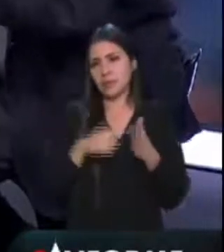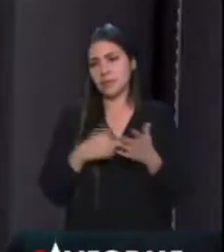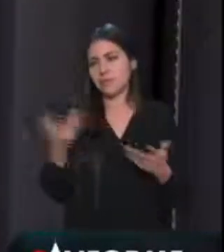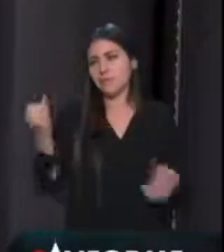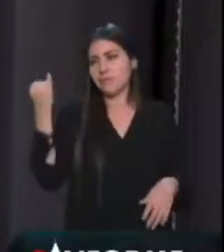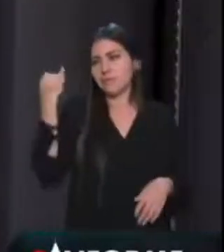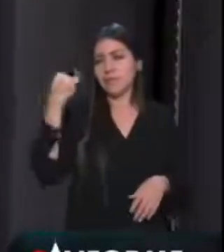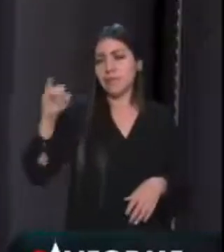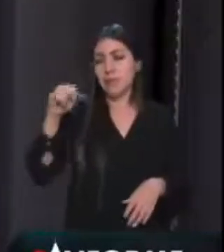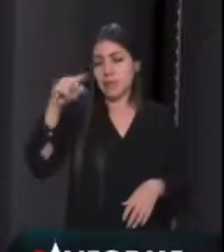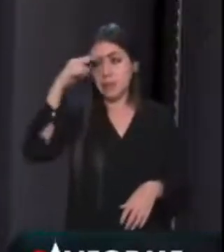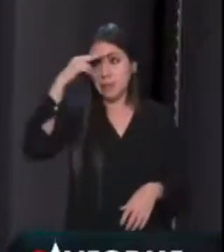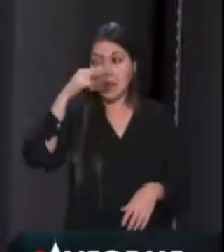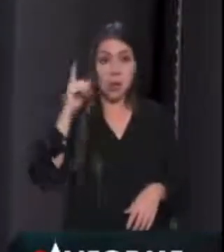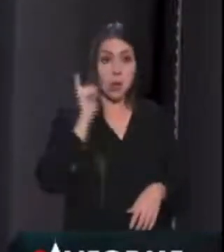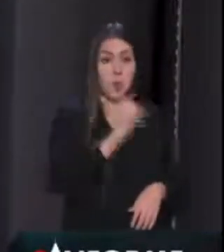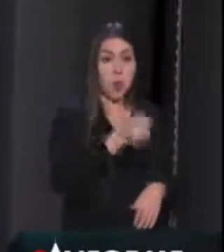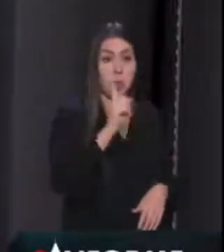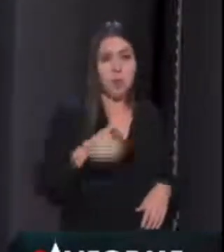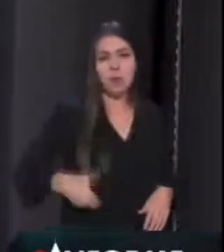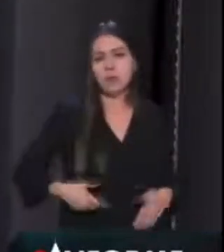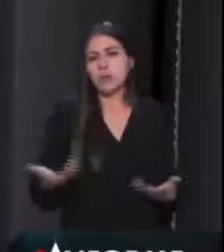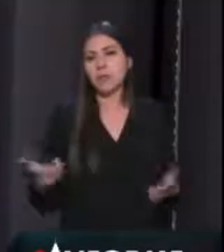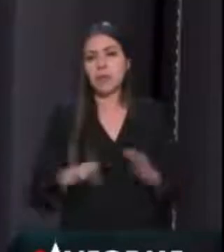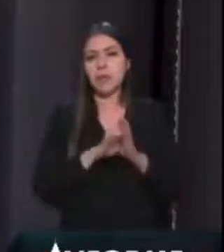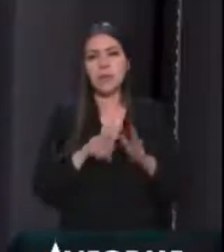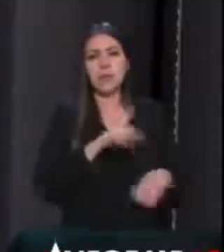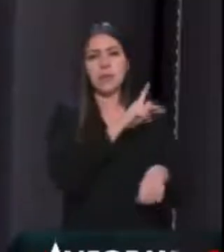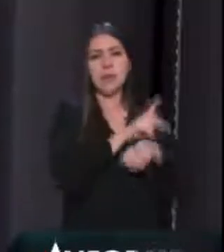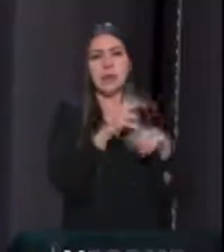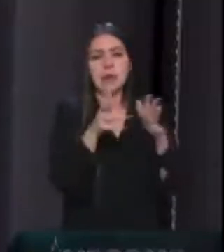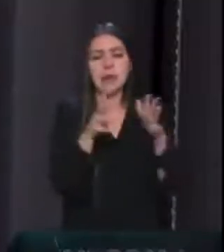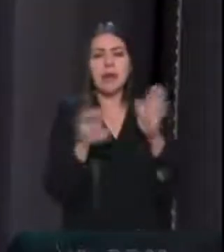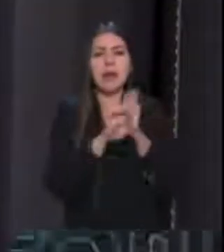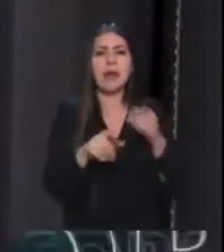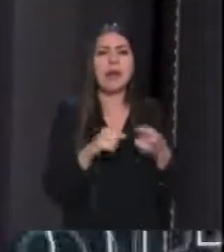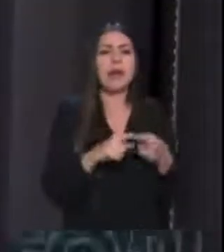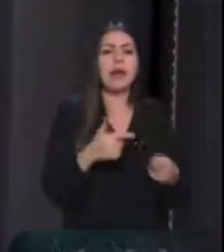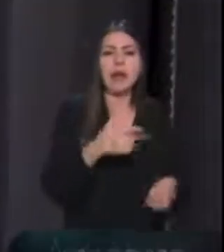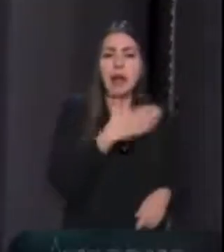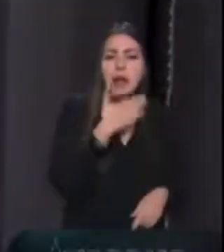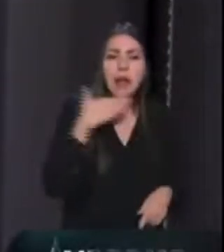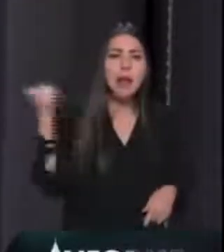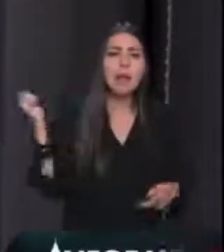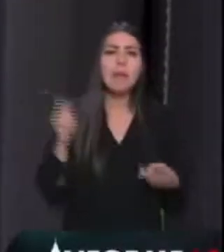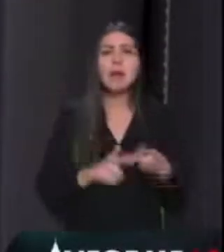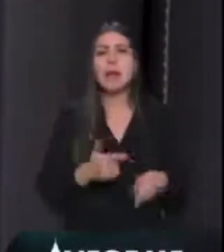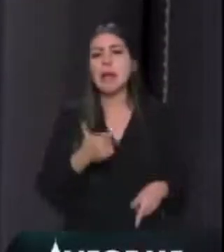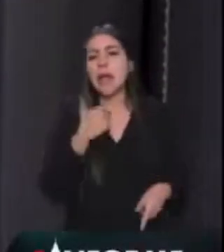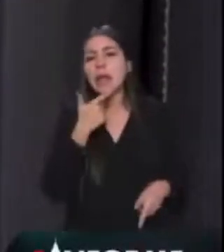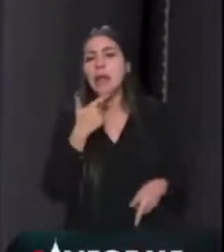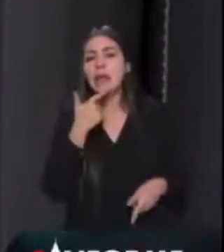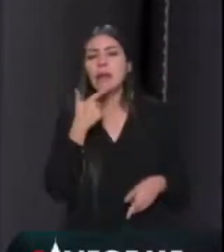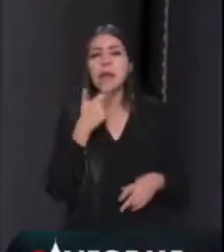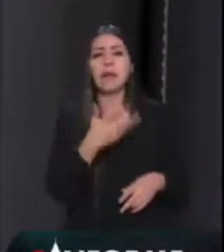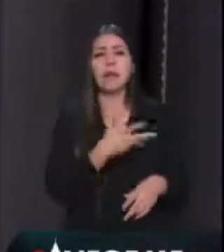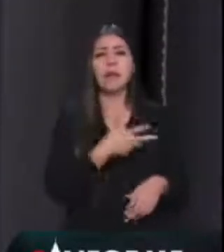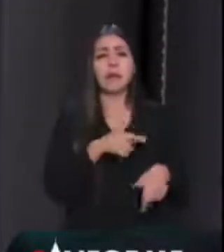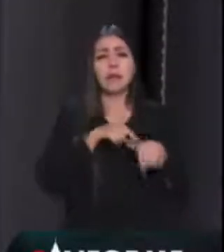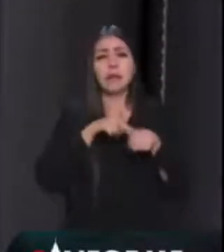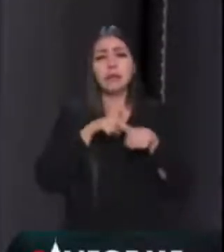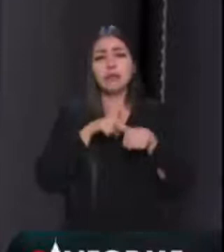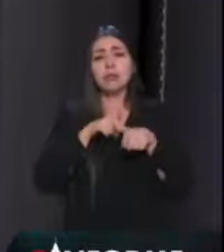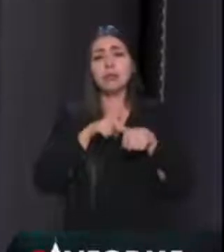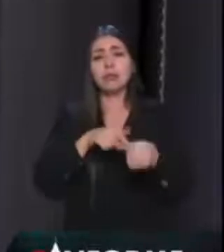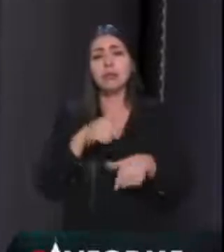México cuando tenemos grandes países como Alemania, como Inglaterra, que tienen 150 años siendo los